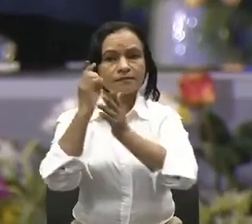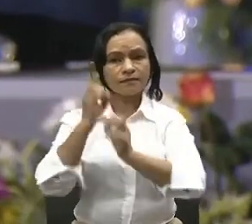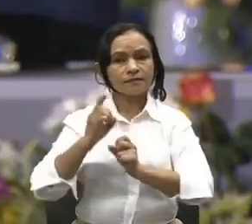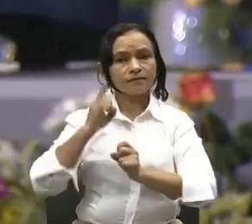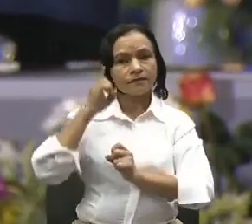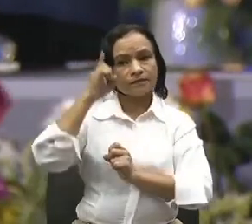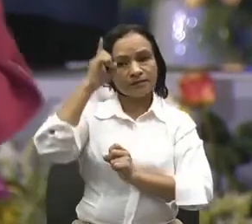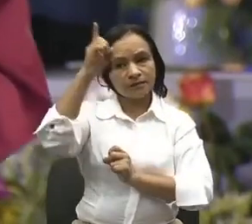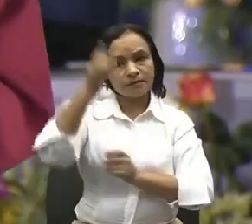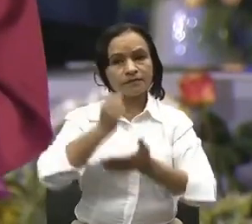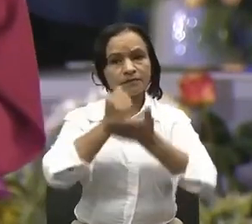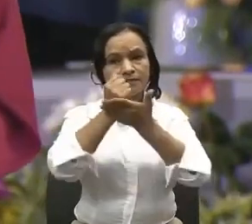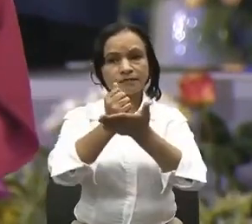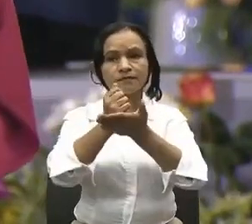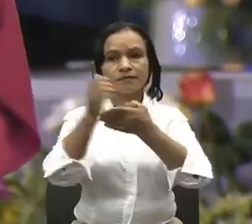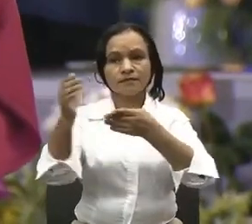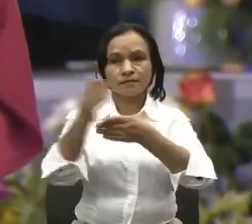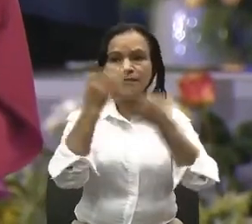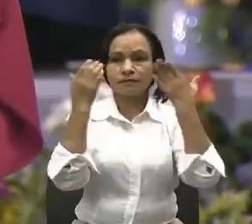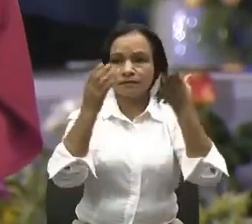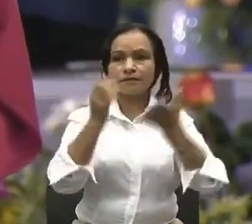desarrollo, capacidades